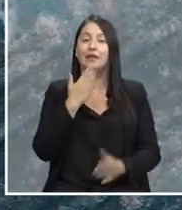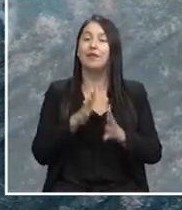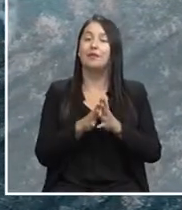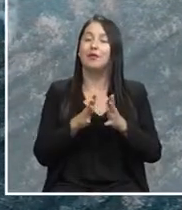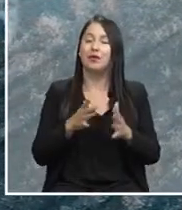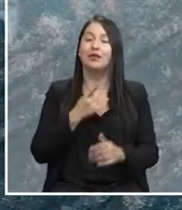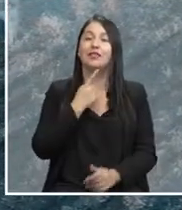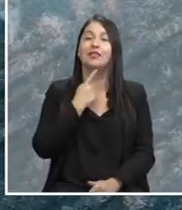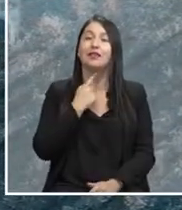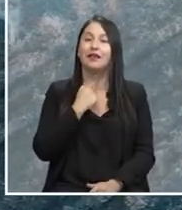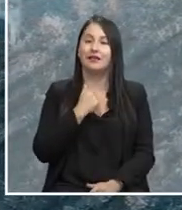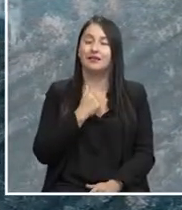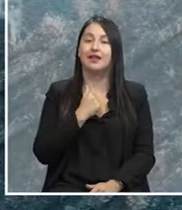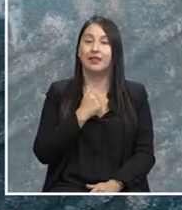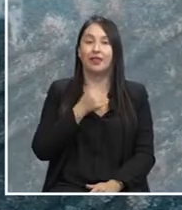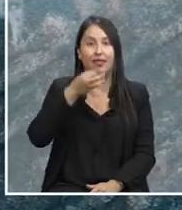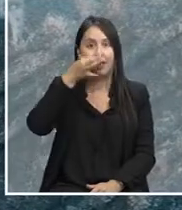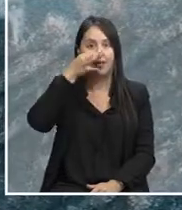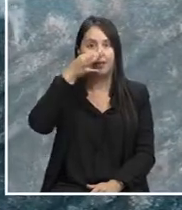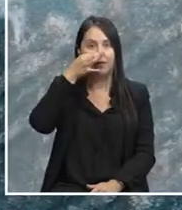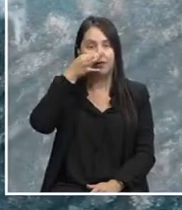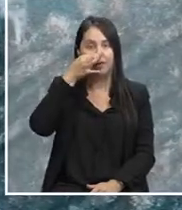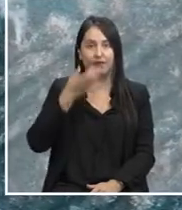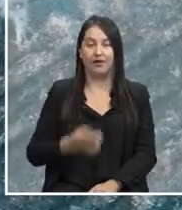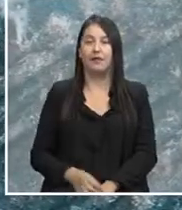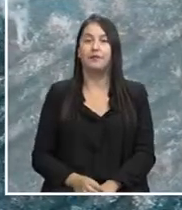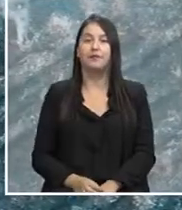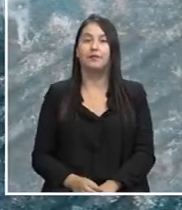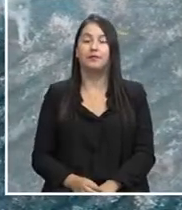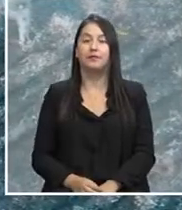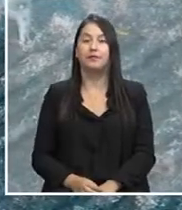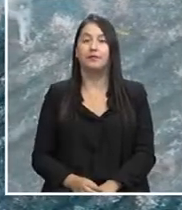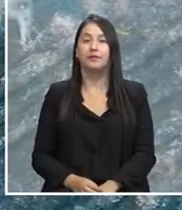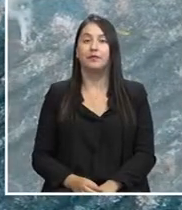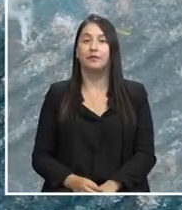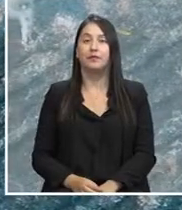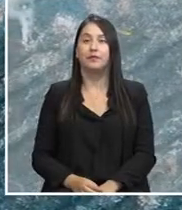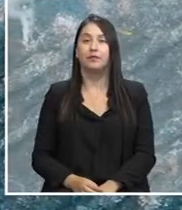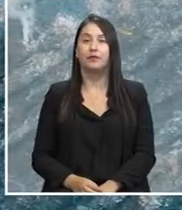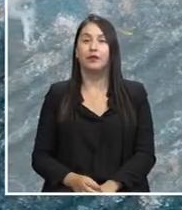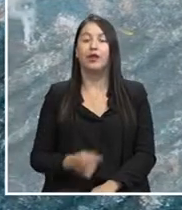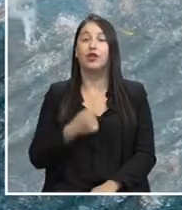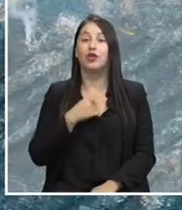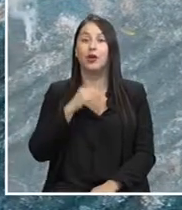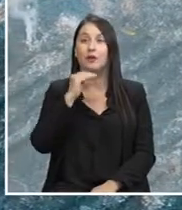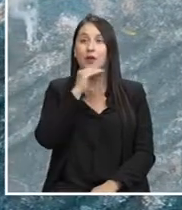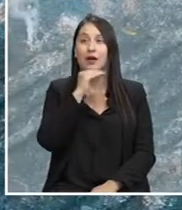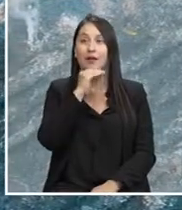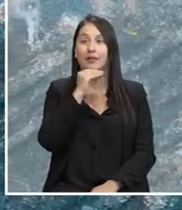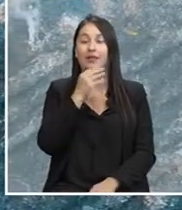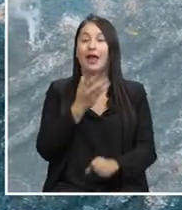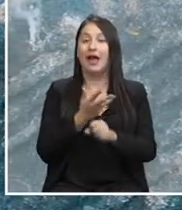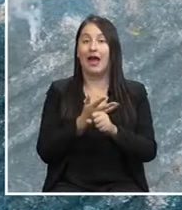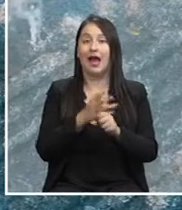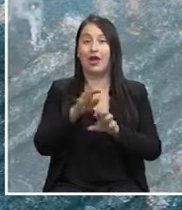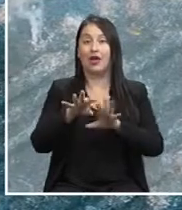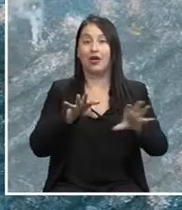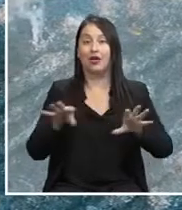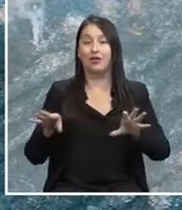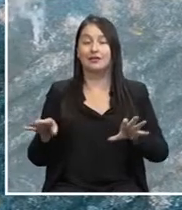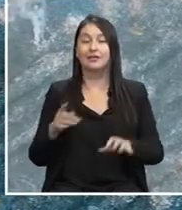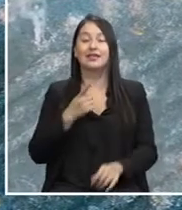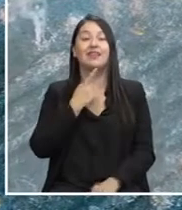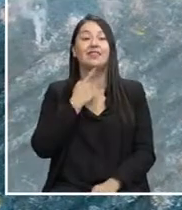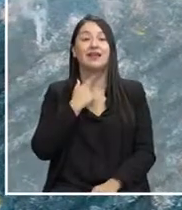interesante de observar, ¿cierto? Otra cosa, mira, estoy pasando muy rápido acá, hay muchas cosas interesantes que mencionar, pero